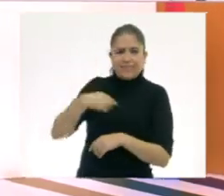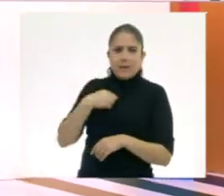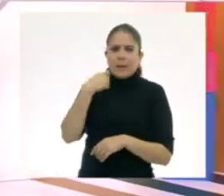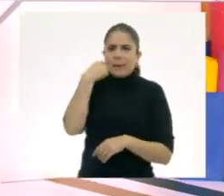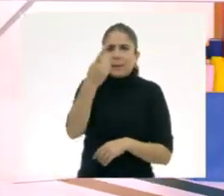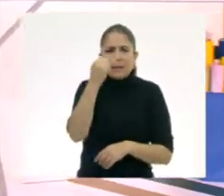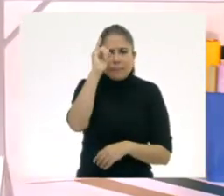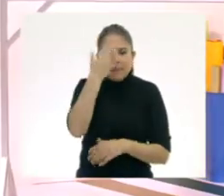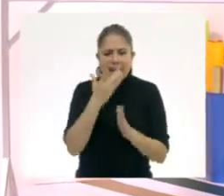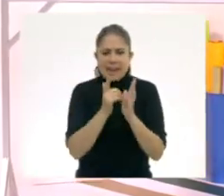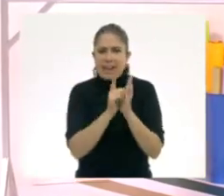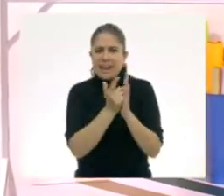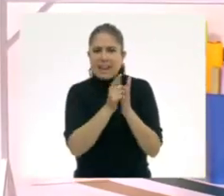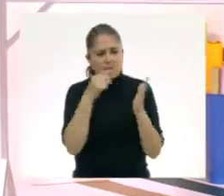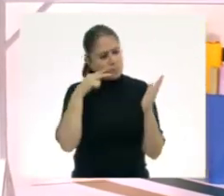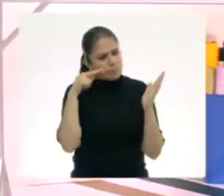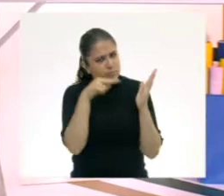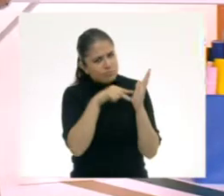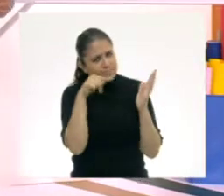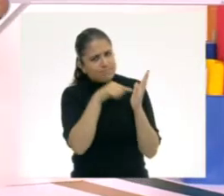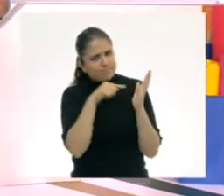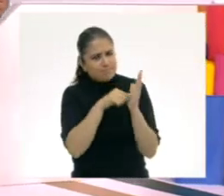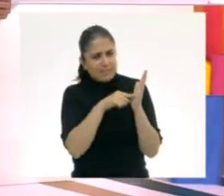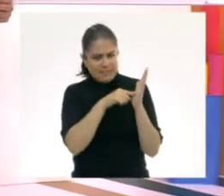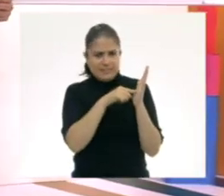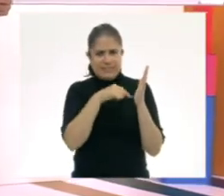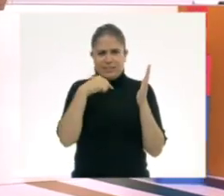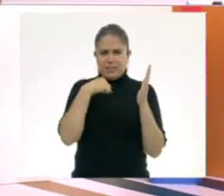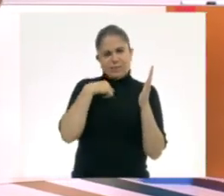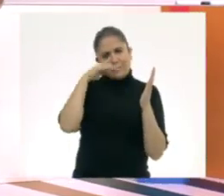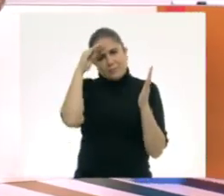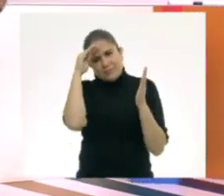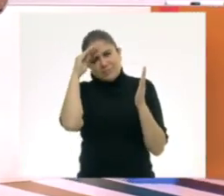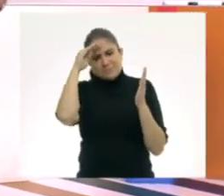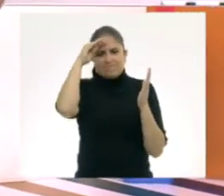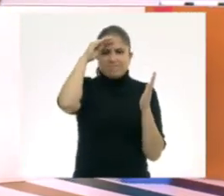imagen en un libro y me estaba preguntando